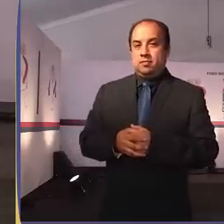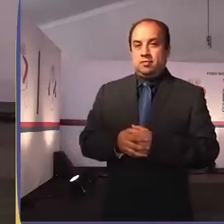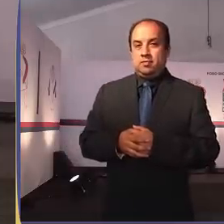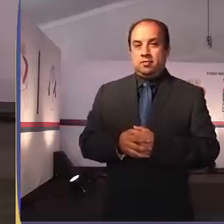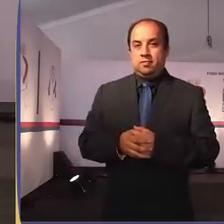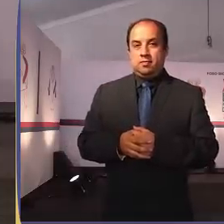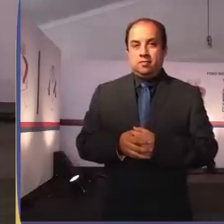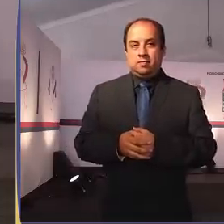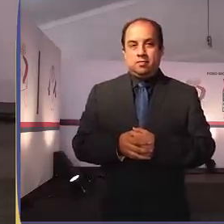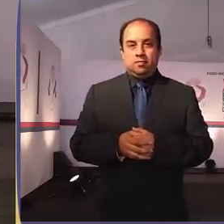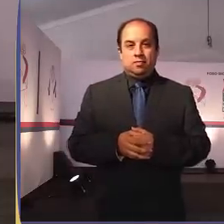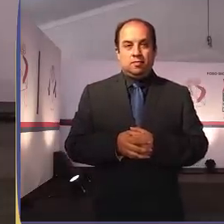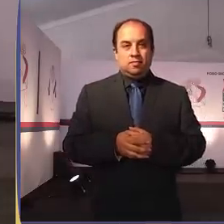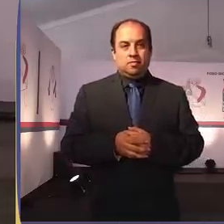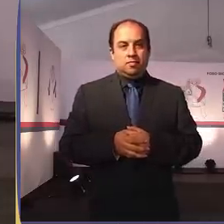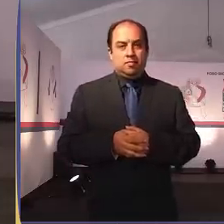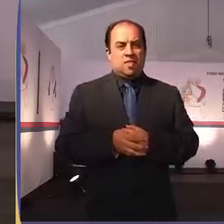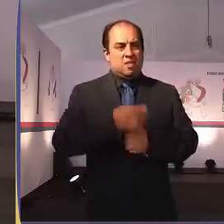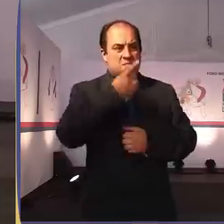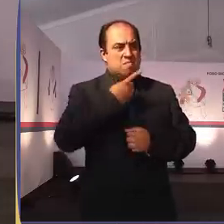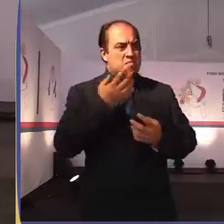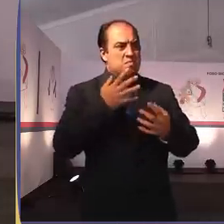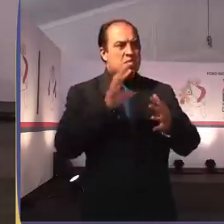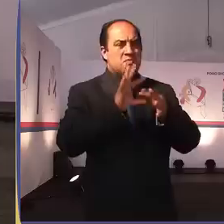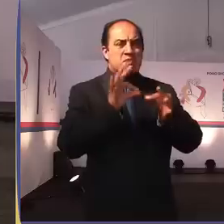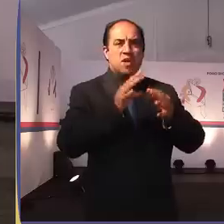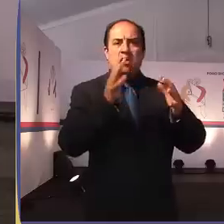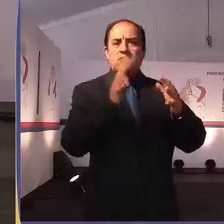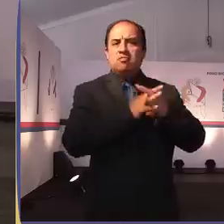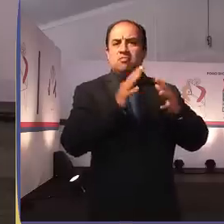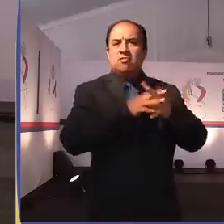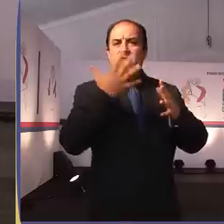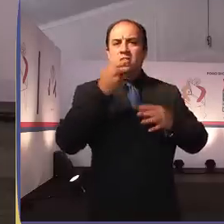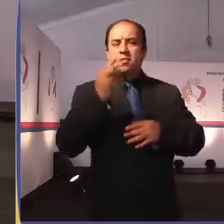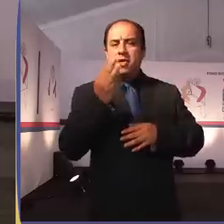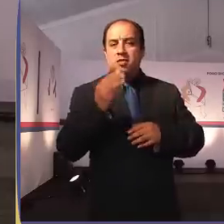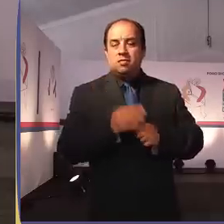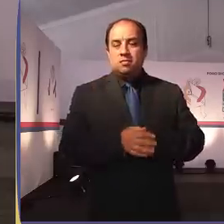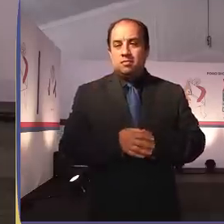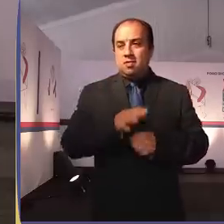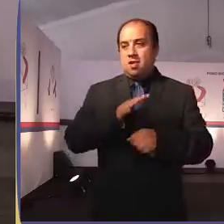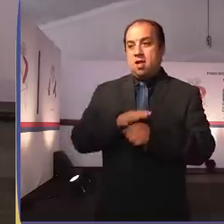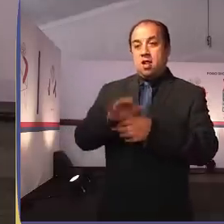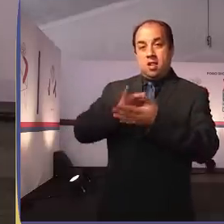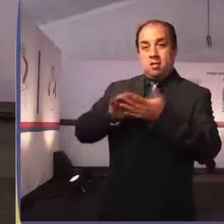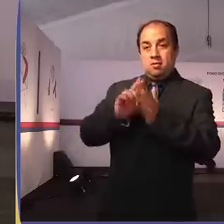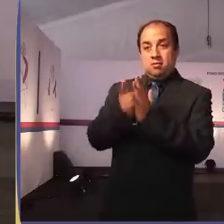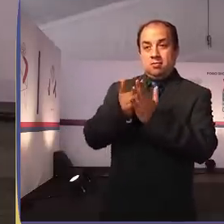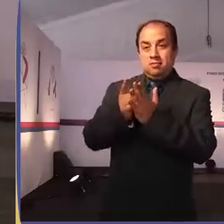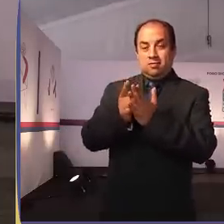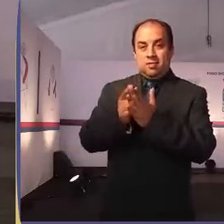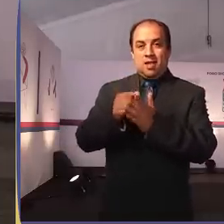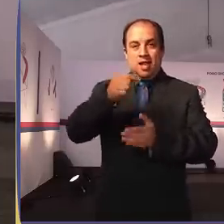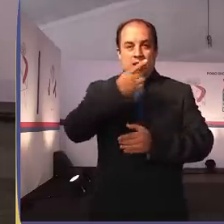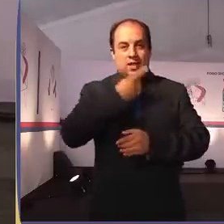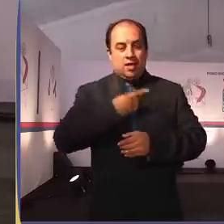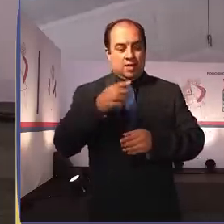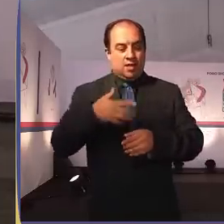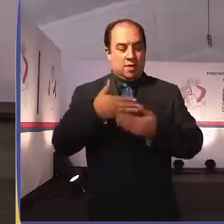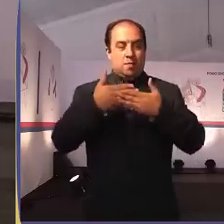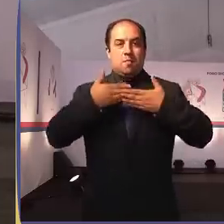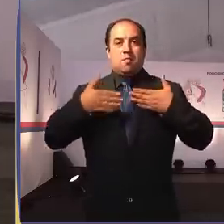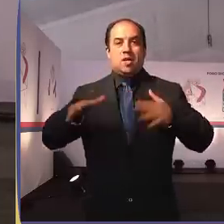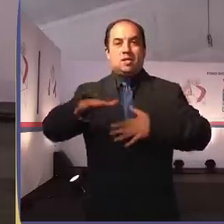¿Por qué escribes tú sobre la batalla del 5 de mayo? Porque alguien, para que alguien lo lea. Pero o sea, aquí, mira, aquí nos dieron coba ya, todos